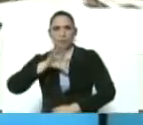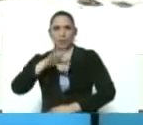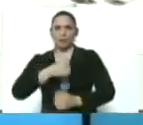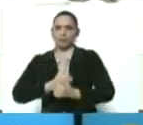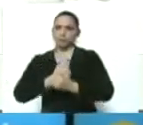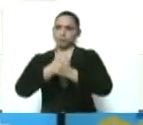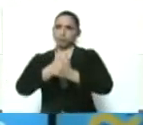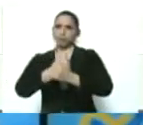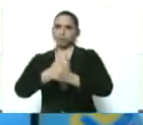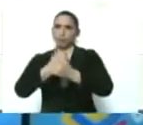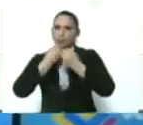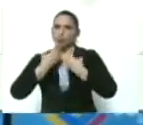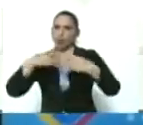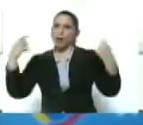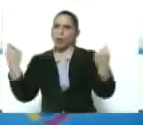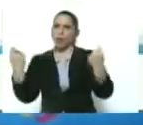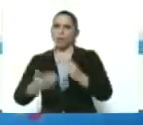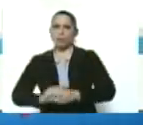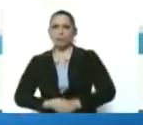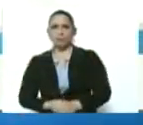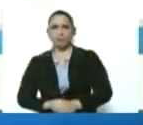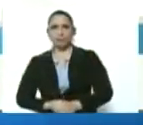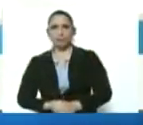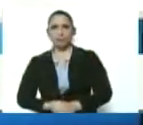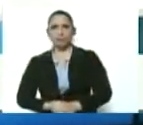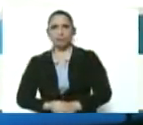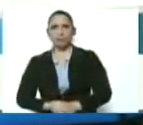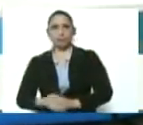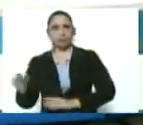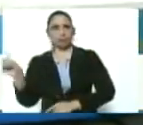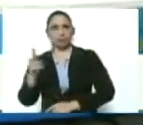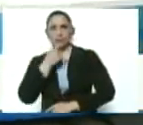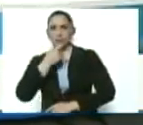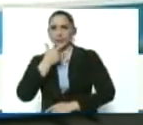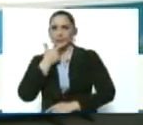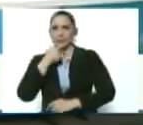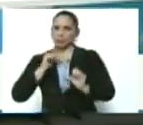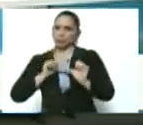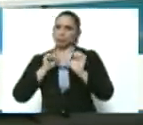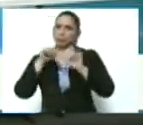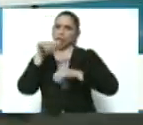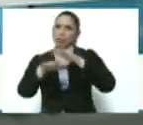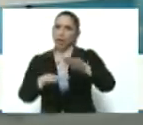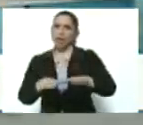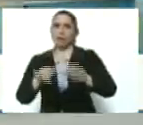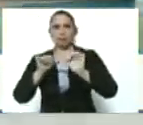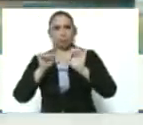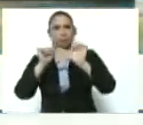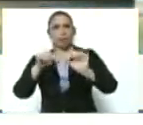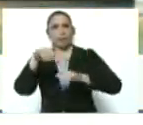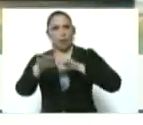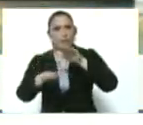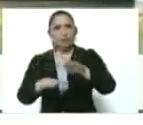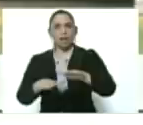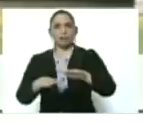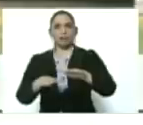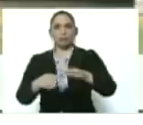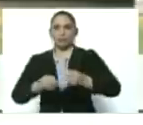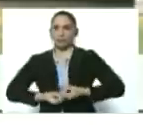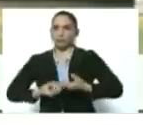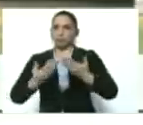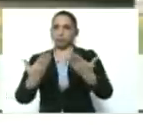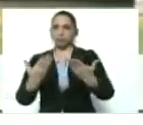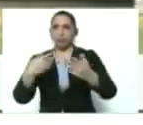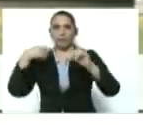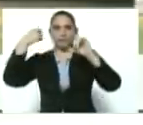buena jornada de venezuela bella sigamos adelante sigamos avanzando les regalo este